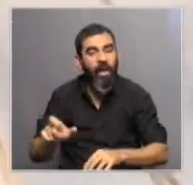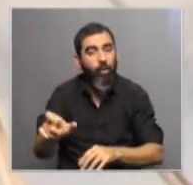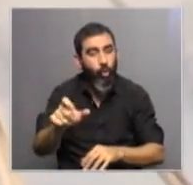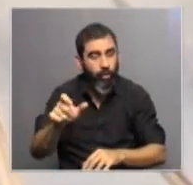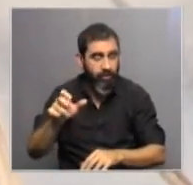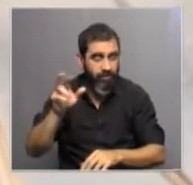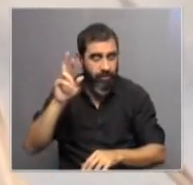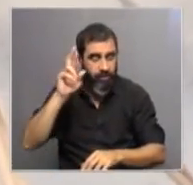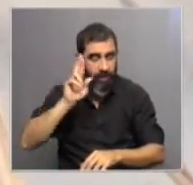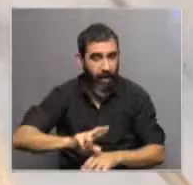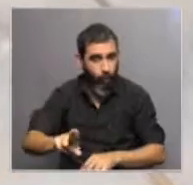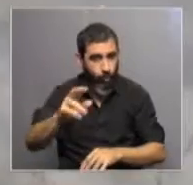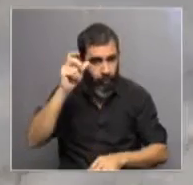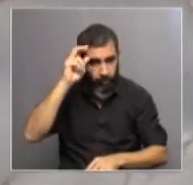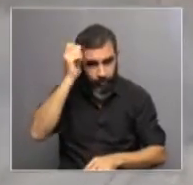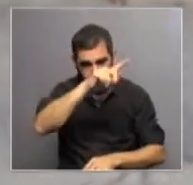pradera.